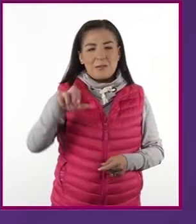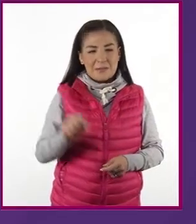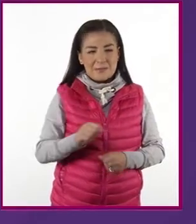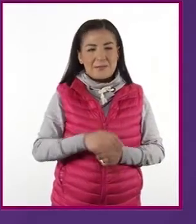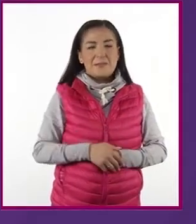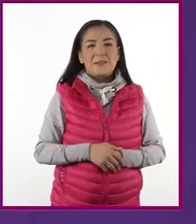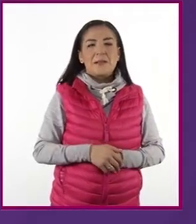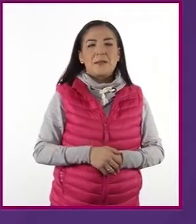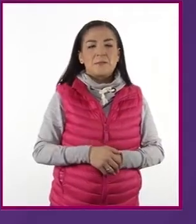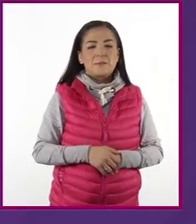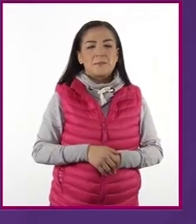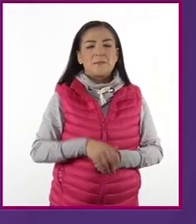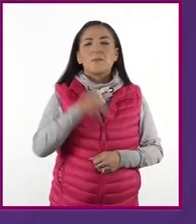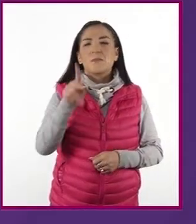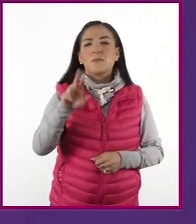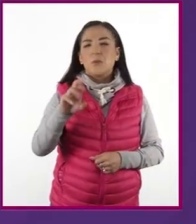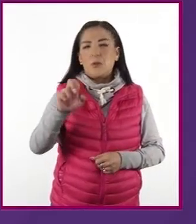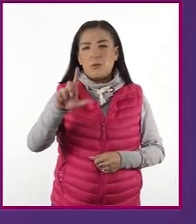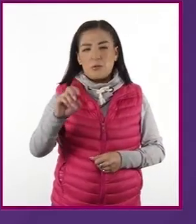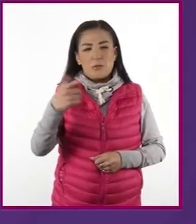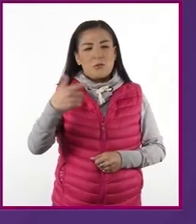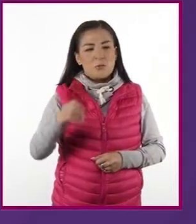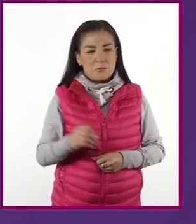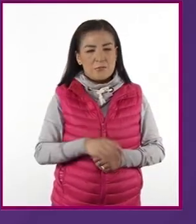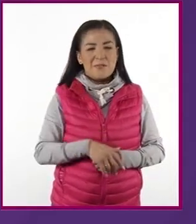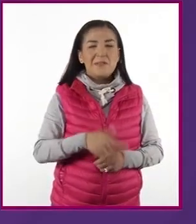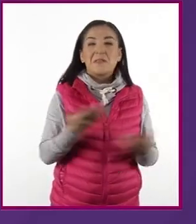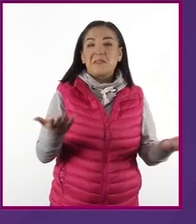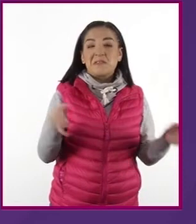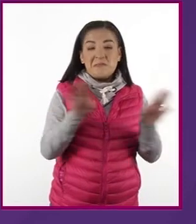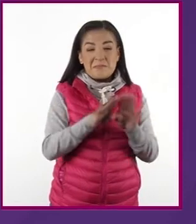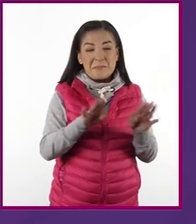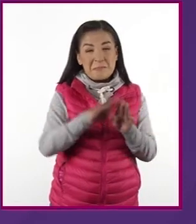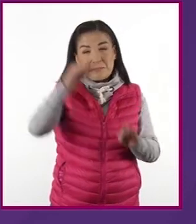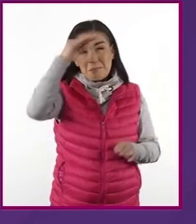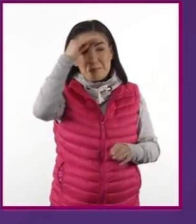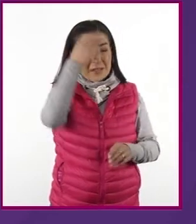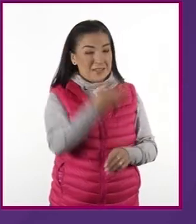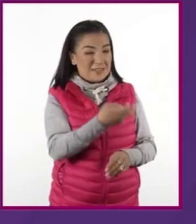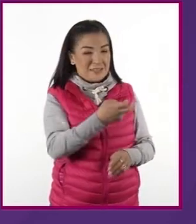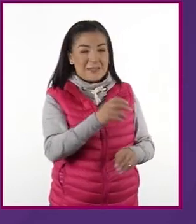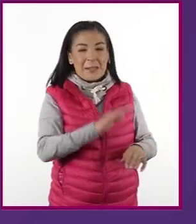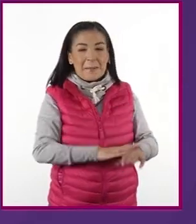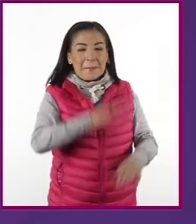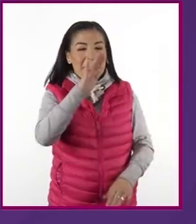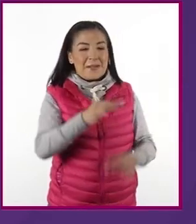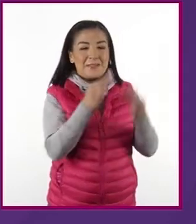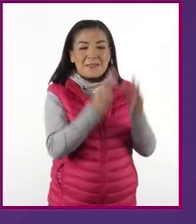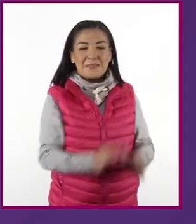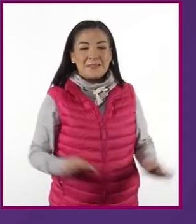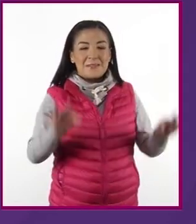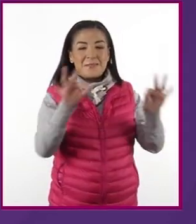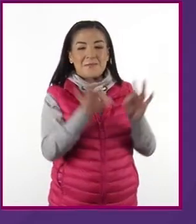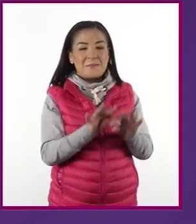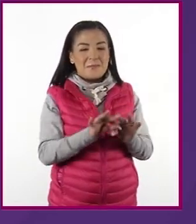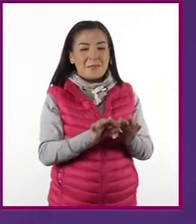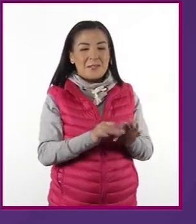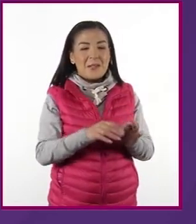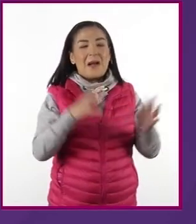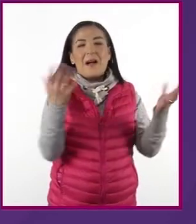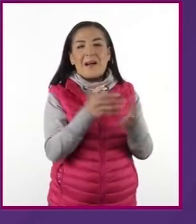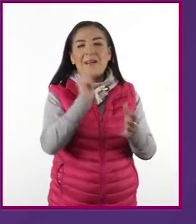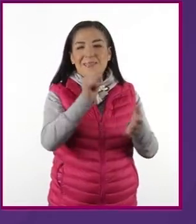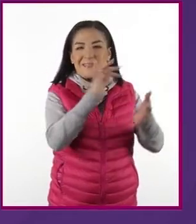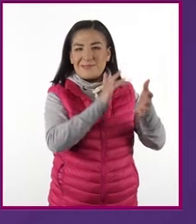cabe la menor duda de que uno de los fenómenos más sobresalientes que se ha producido en la literatura